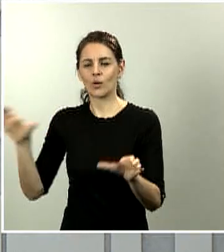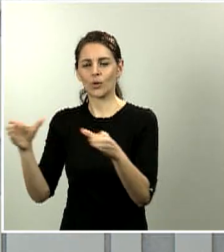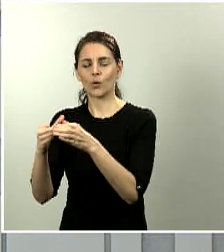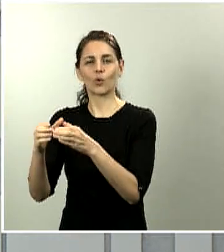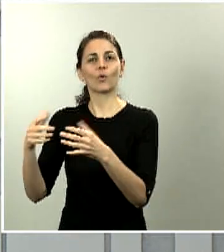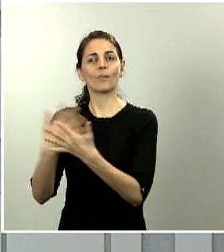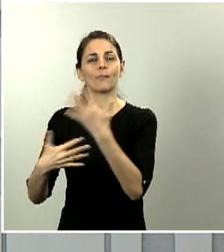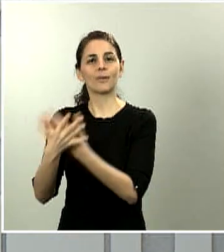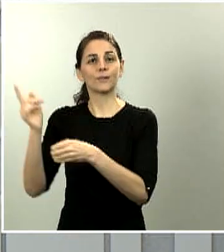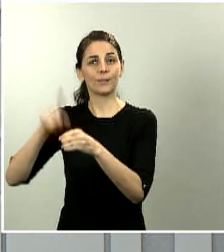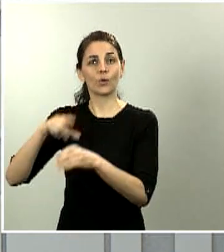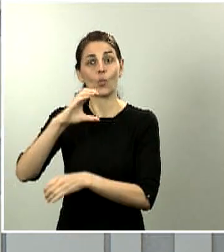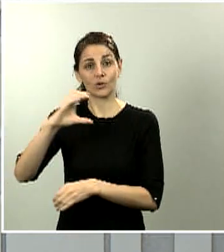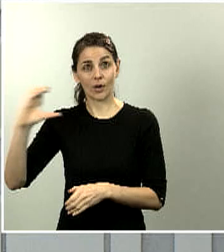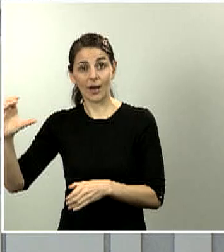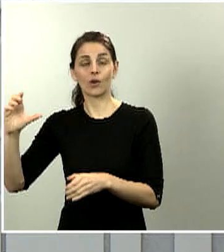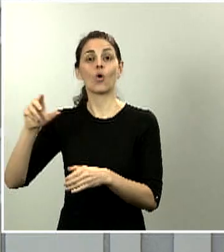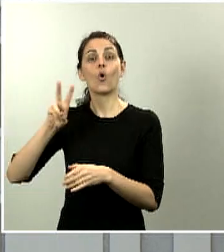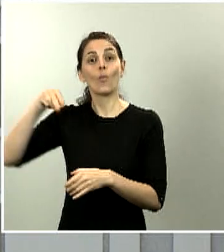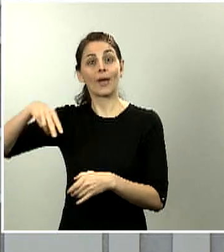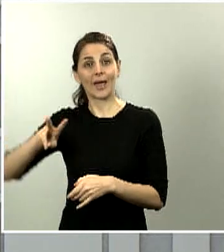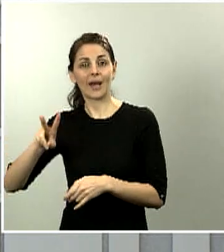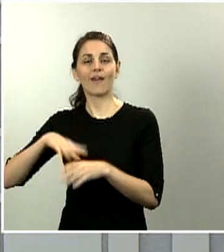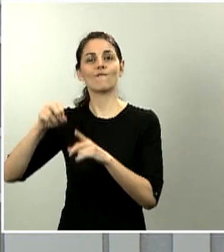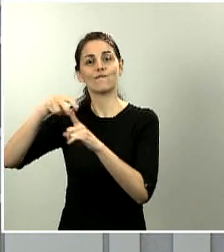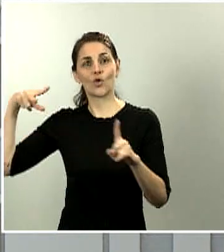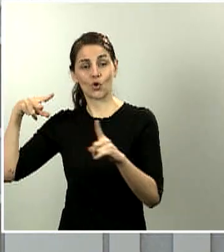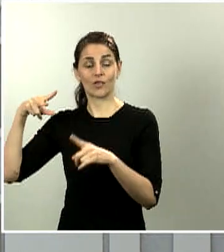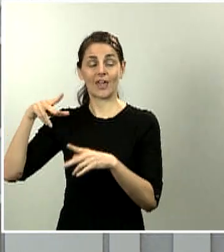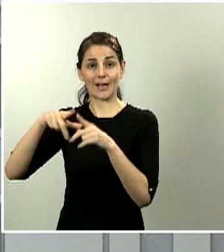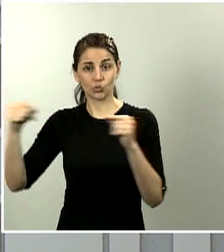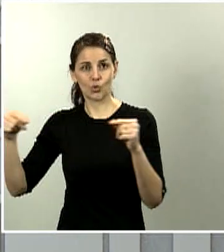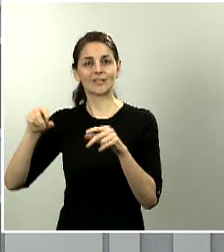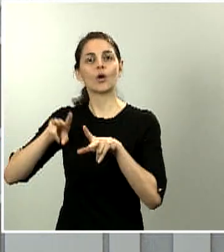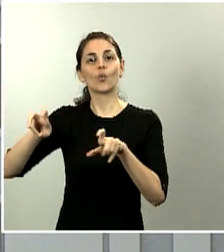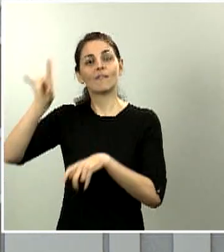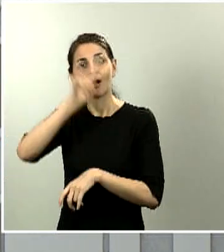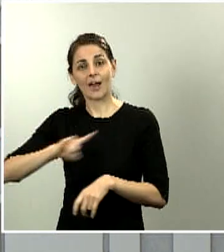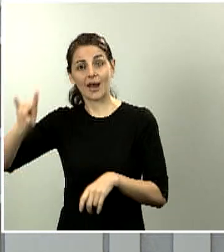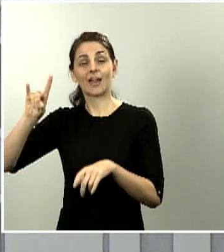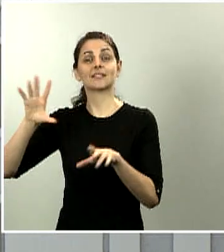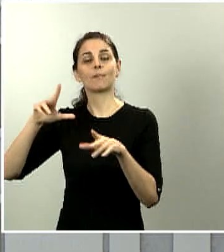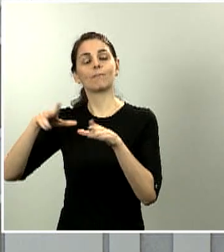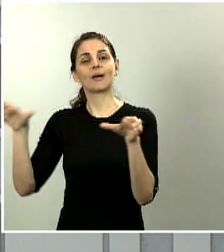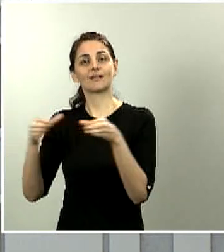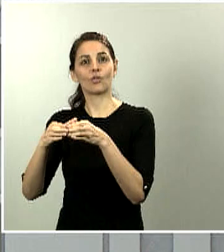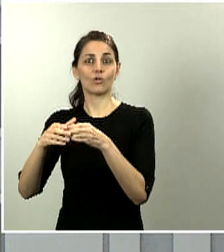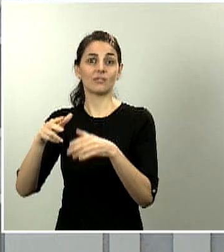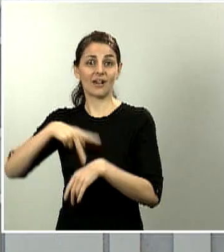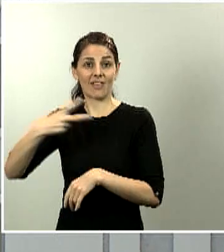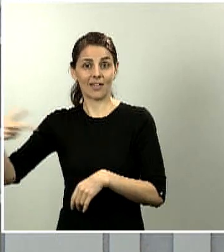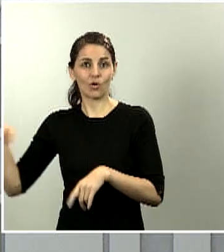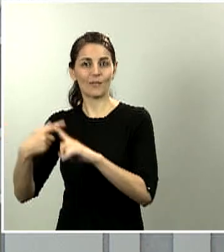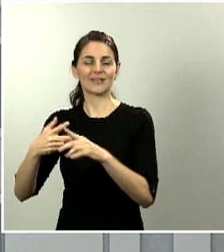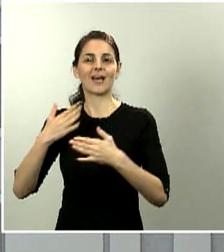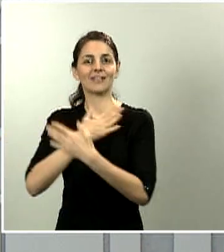Coalición Canaria, Foro de Asturias, Nueva Canaria, Partido Regionalista Cántabro y Teruel Existe. Y al finalizar esta